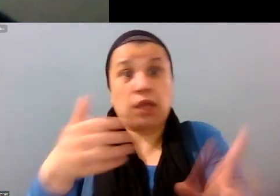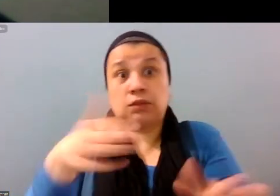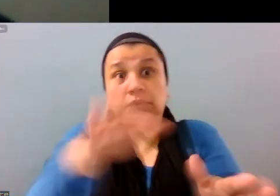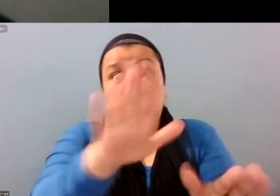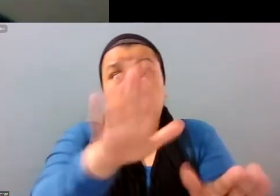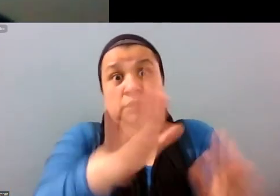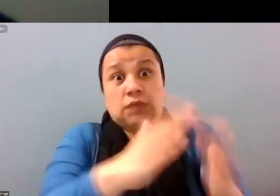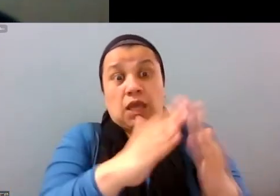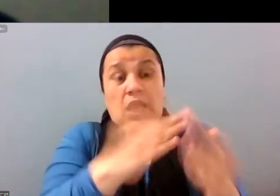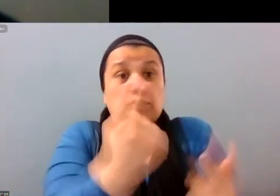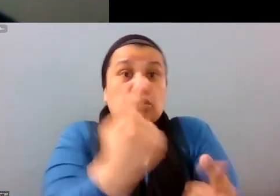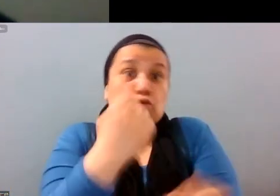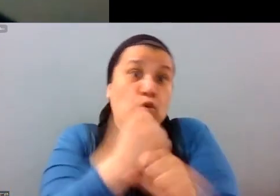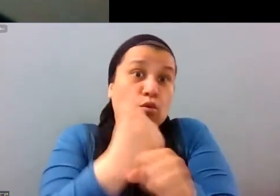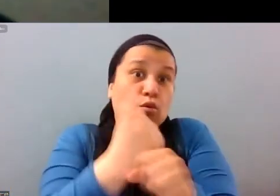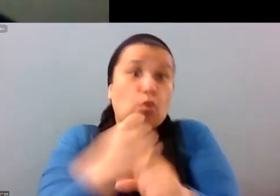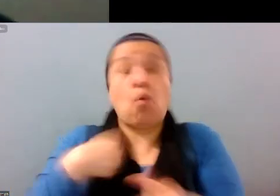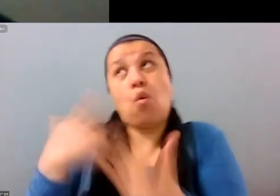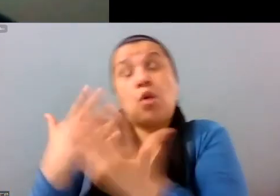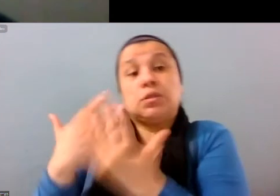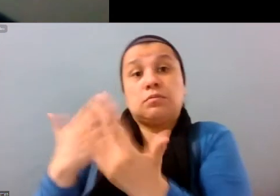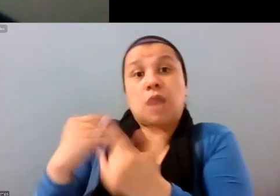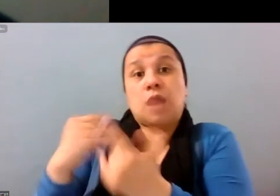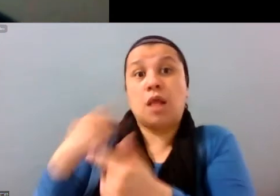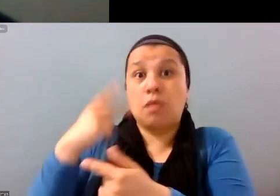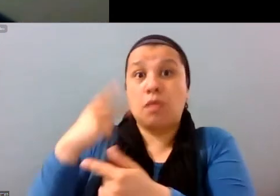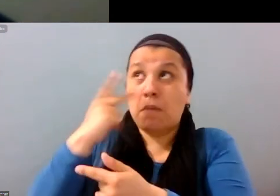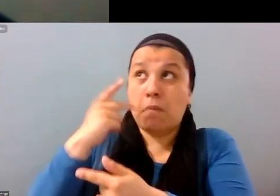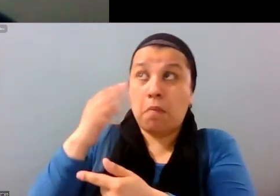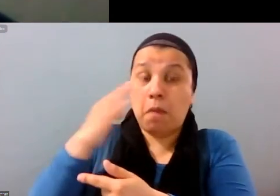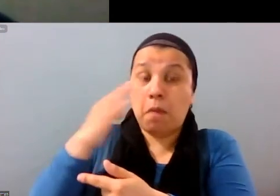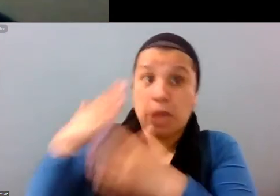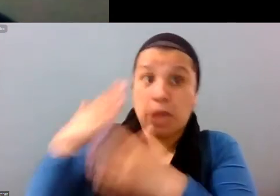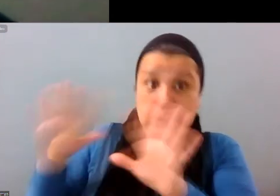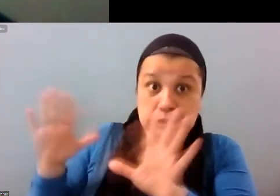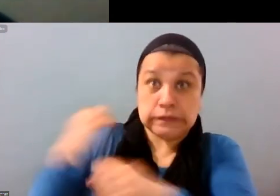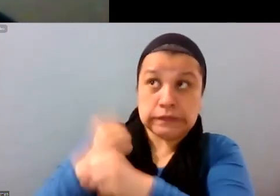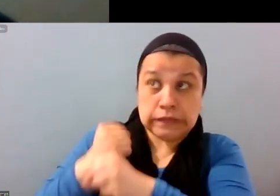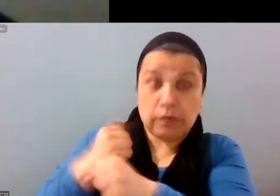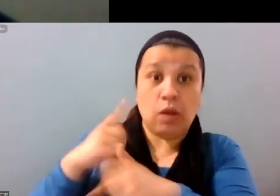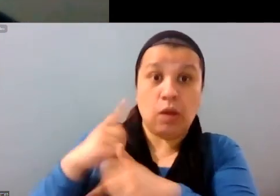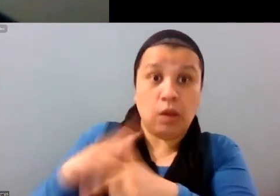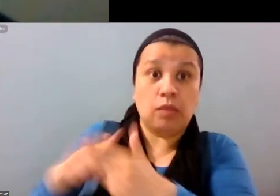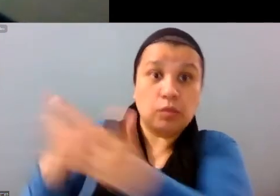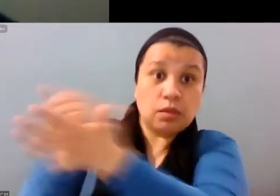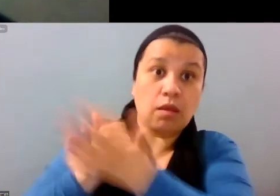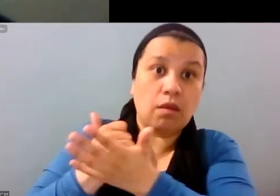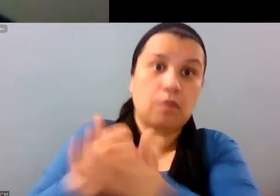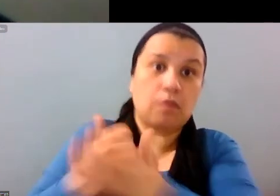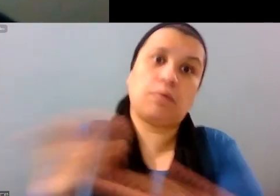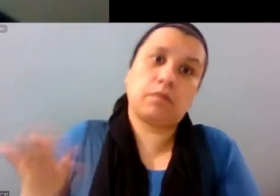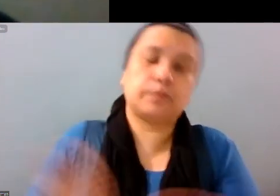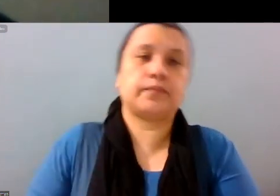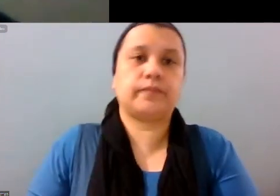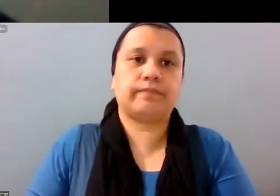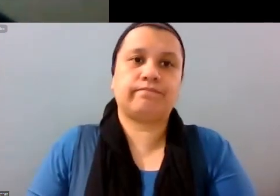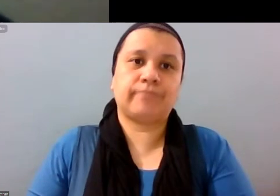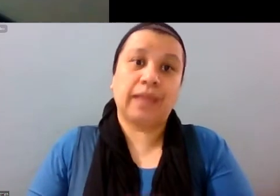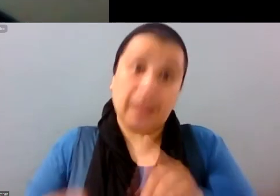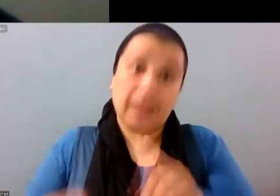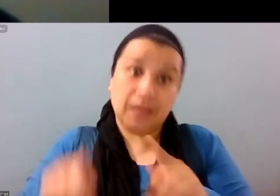solo esperándose a que los papás se desocupen y tal vez la parte del docente